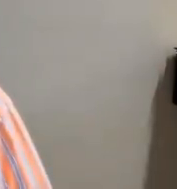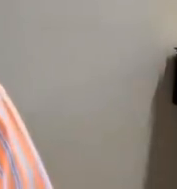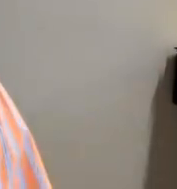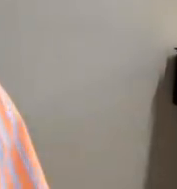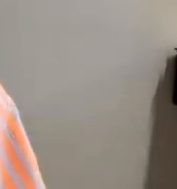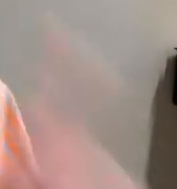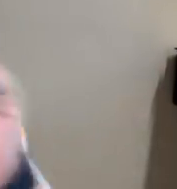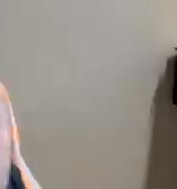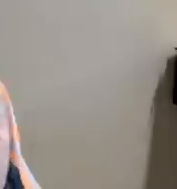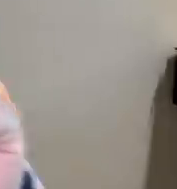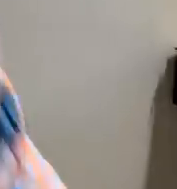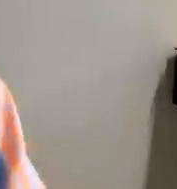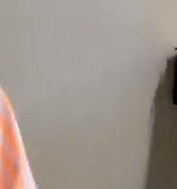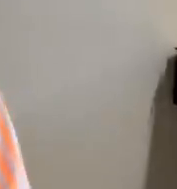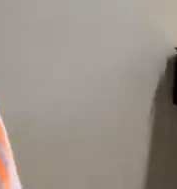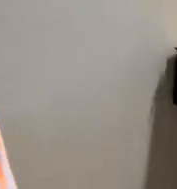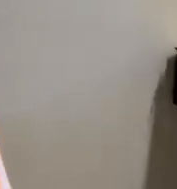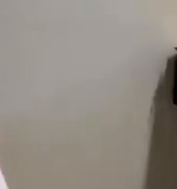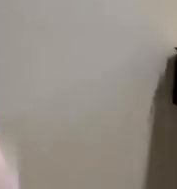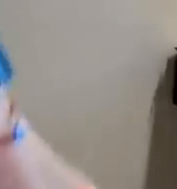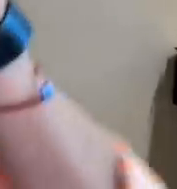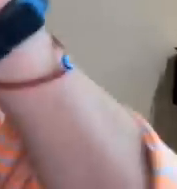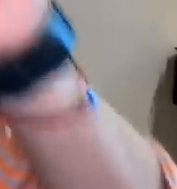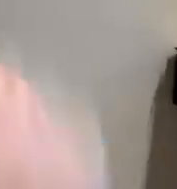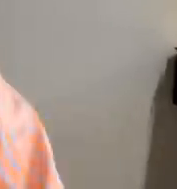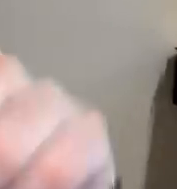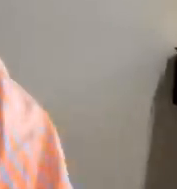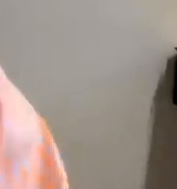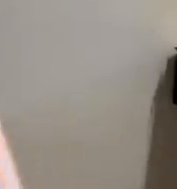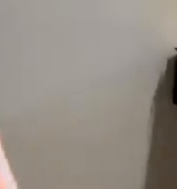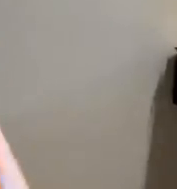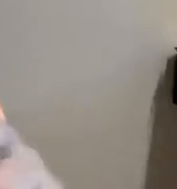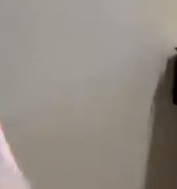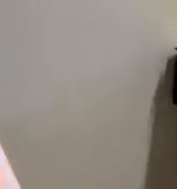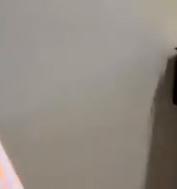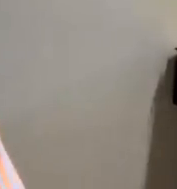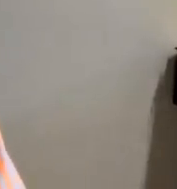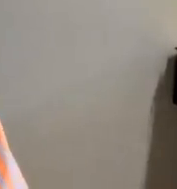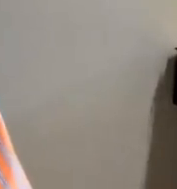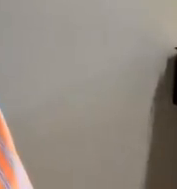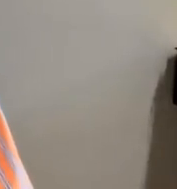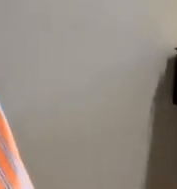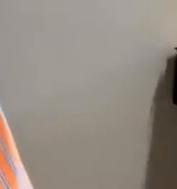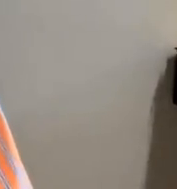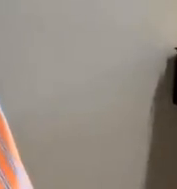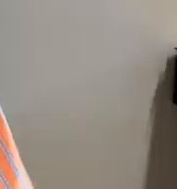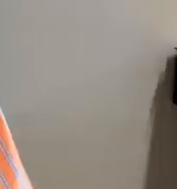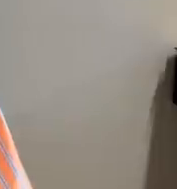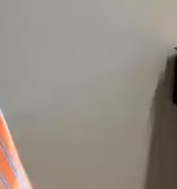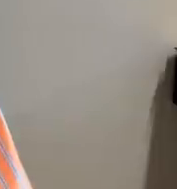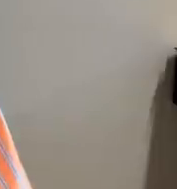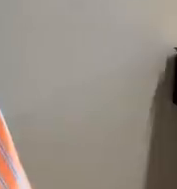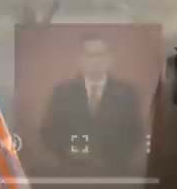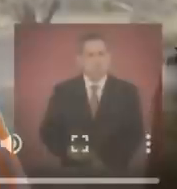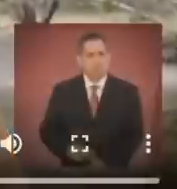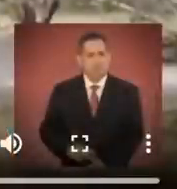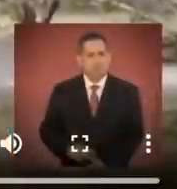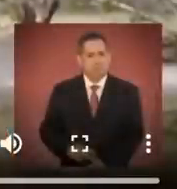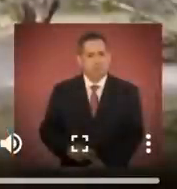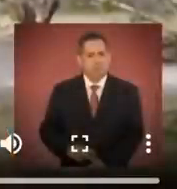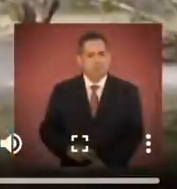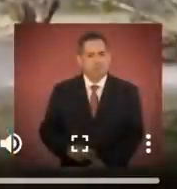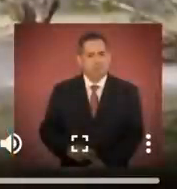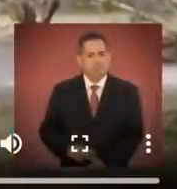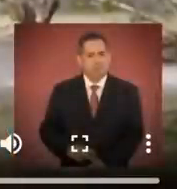vamos a hacer ojo eso es lo primero que dice el dice cómo que no en la segunda el el que bajó el ine